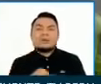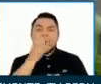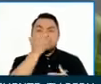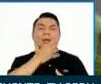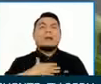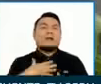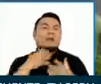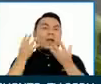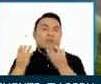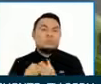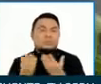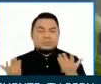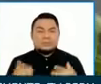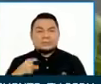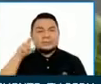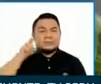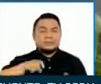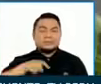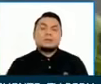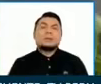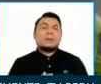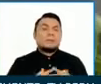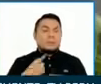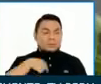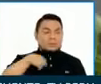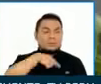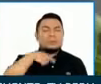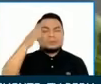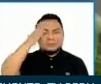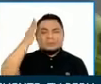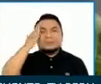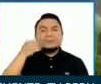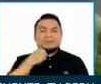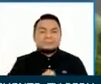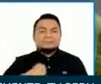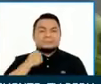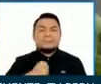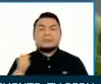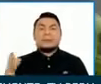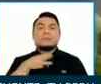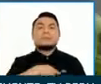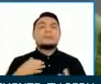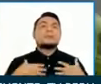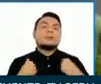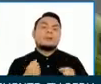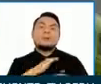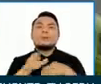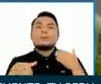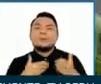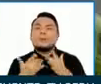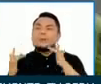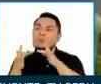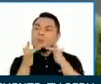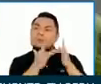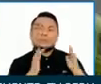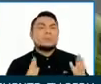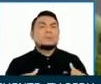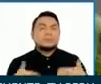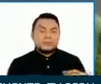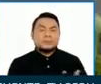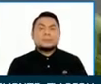también. A pesar de ello, estamos haciendo todos los esfuerzos para que el Ministerio de Salud y toda la red asistencial pueda